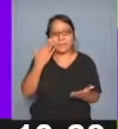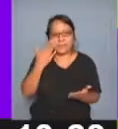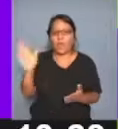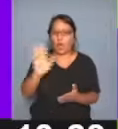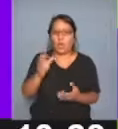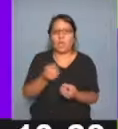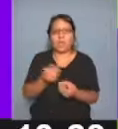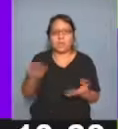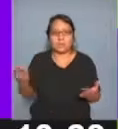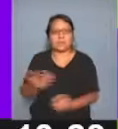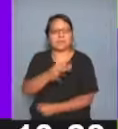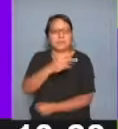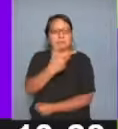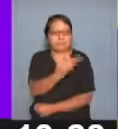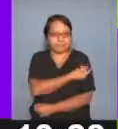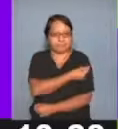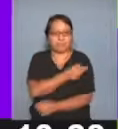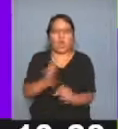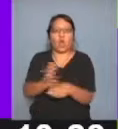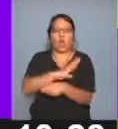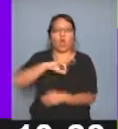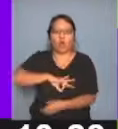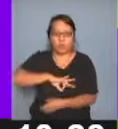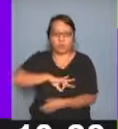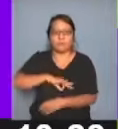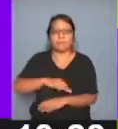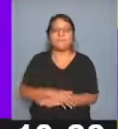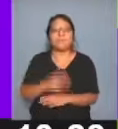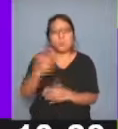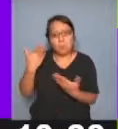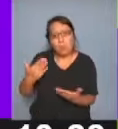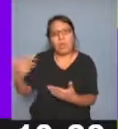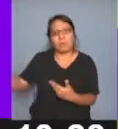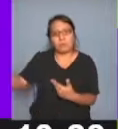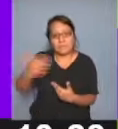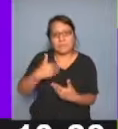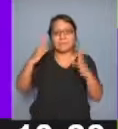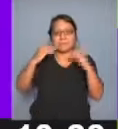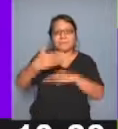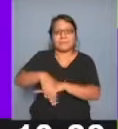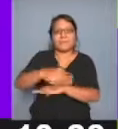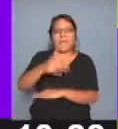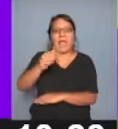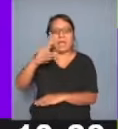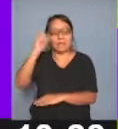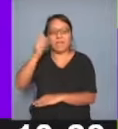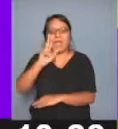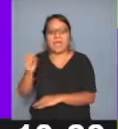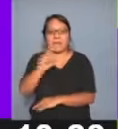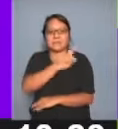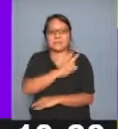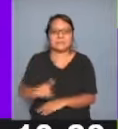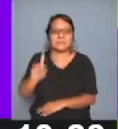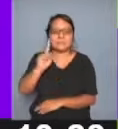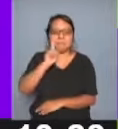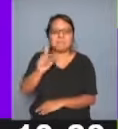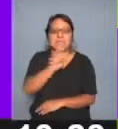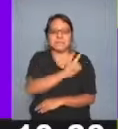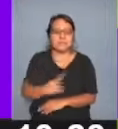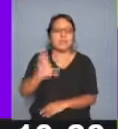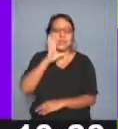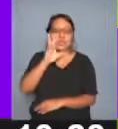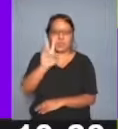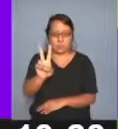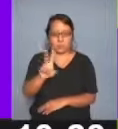COVID, Moderna Bivalente. Si se pueden acercar, está ubicado en Alvear. Al 1152, los horarios